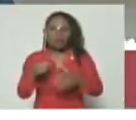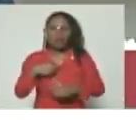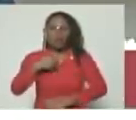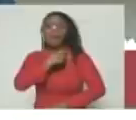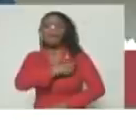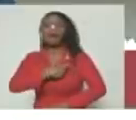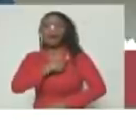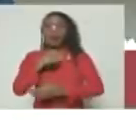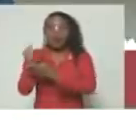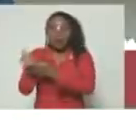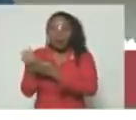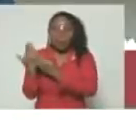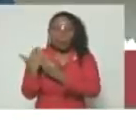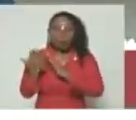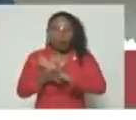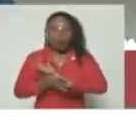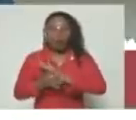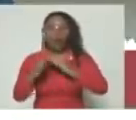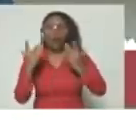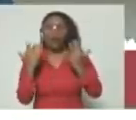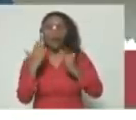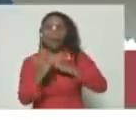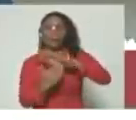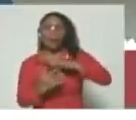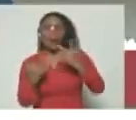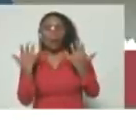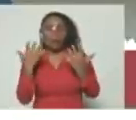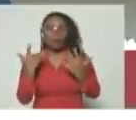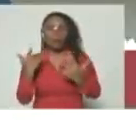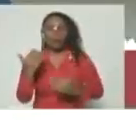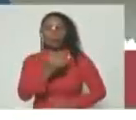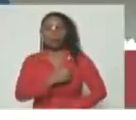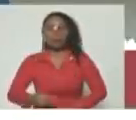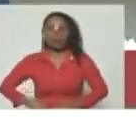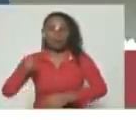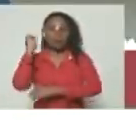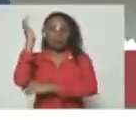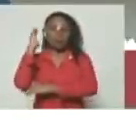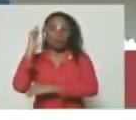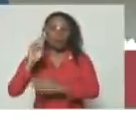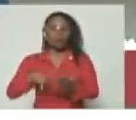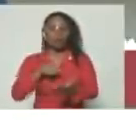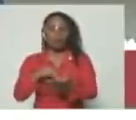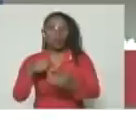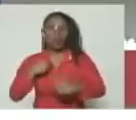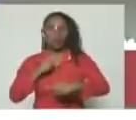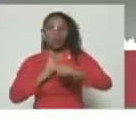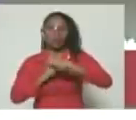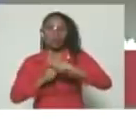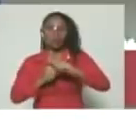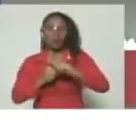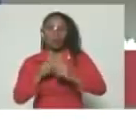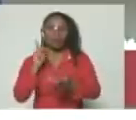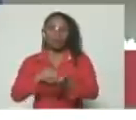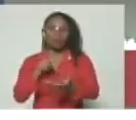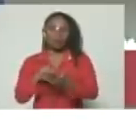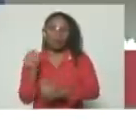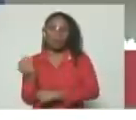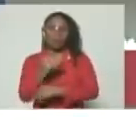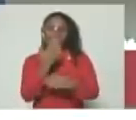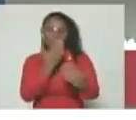ayuda, queda bajo las manos del presidente de la Asamblea Nacional. Me sumo como un miembro más, pues.